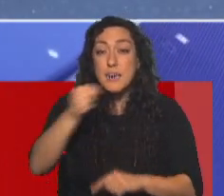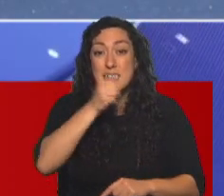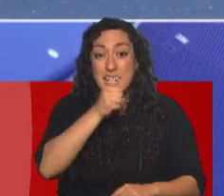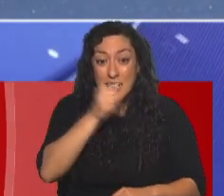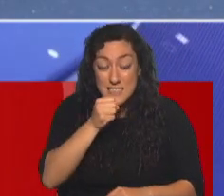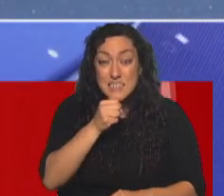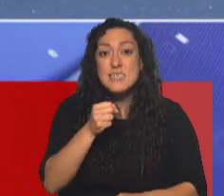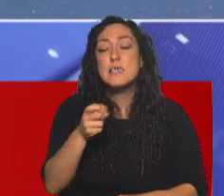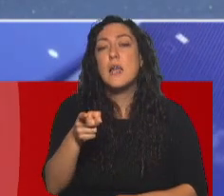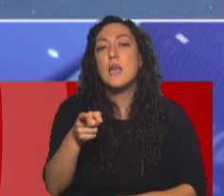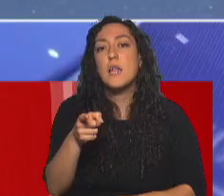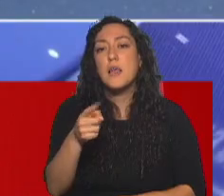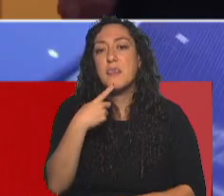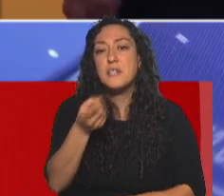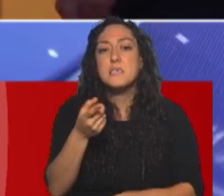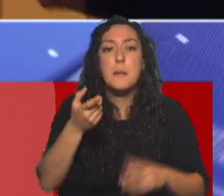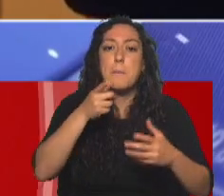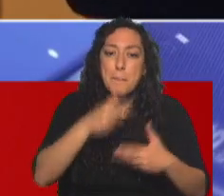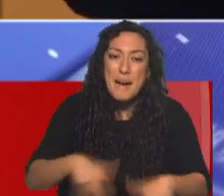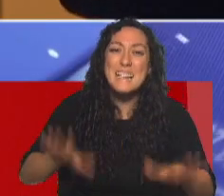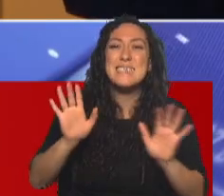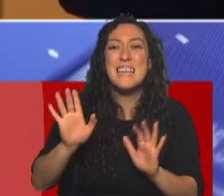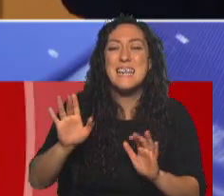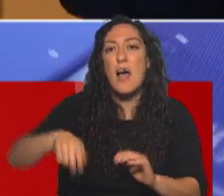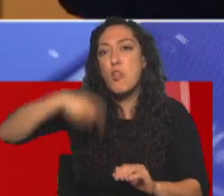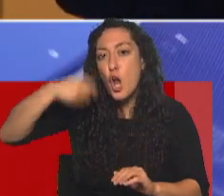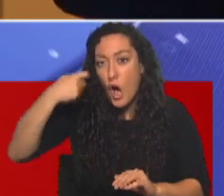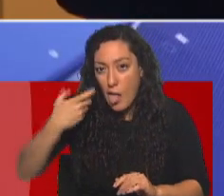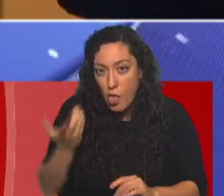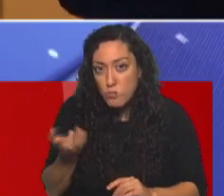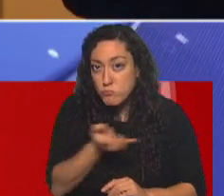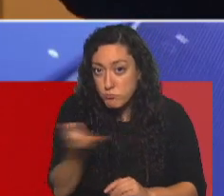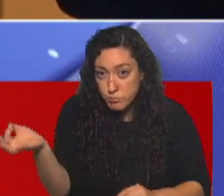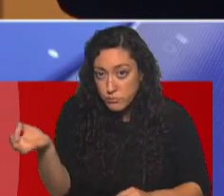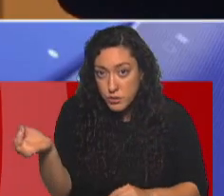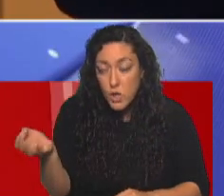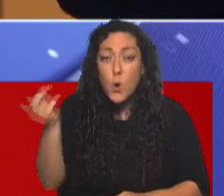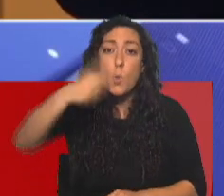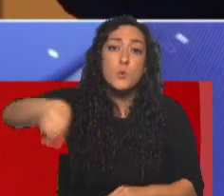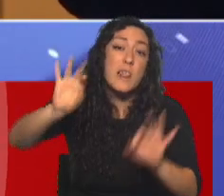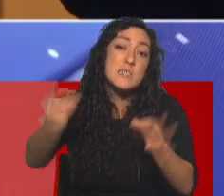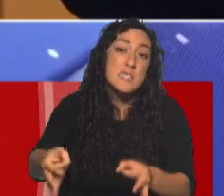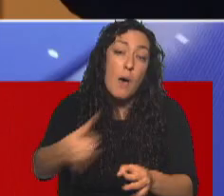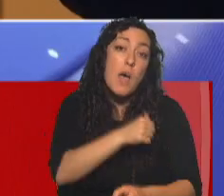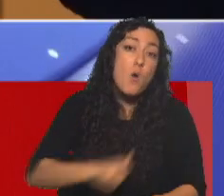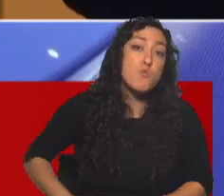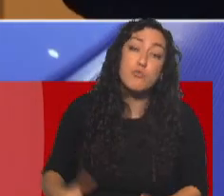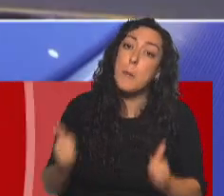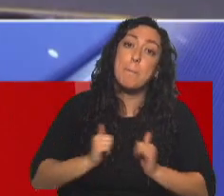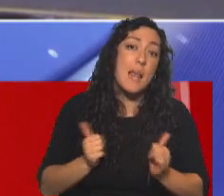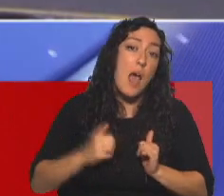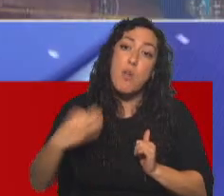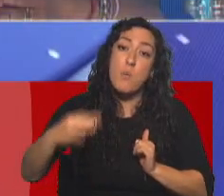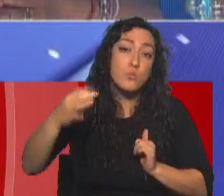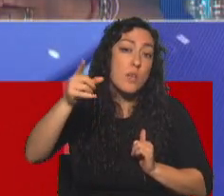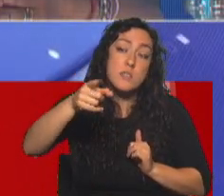One Direction, estaba bajo los efectos de la droga. ¿Esto se pudo constatar? Eso ustedes saben bien que hay que esperar la autopsia correspondiente. Así